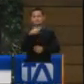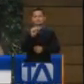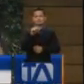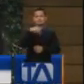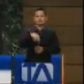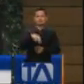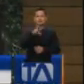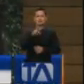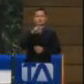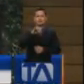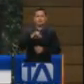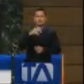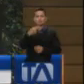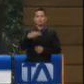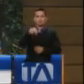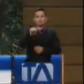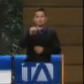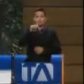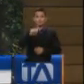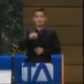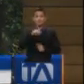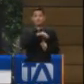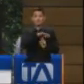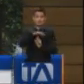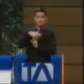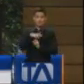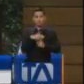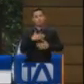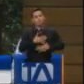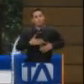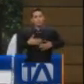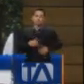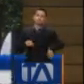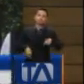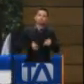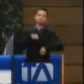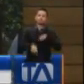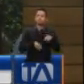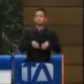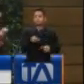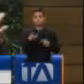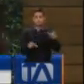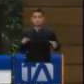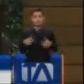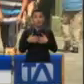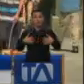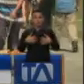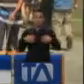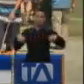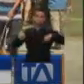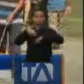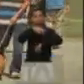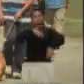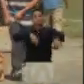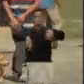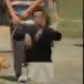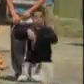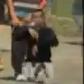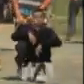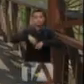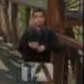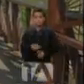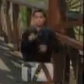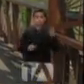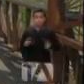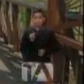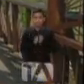puramente también ecológico, con rutas de ciclismo, con personas con sus mascotas que circulan y caminan. Un nuevo espacio para los